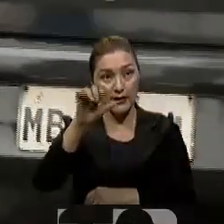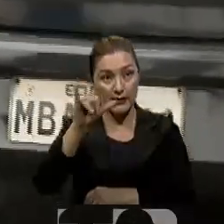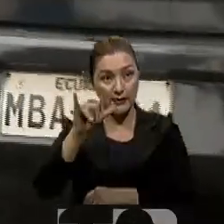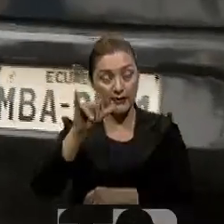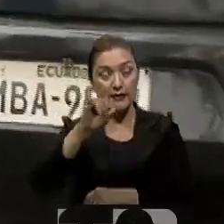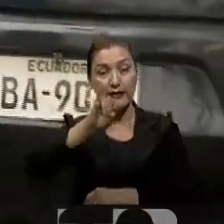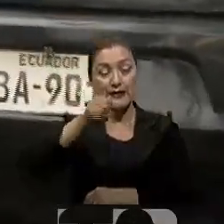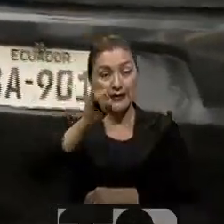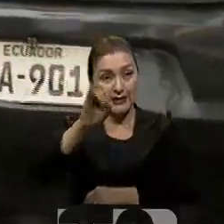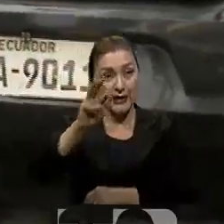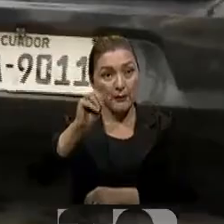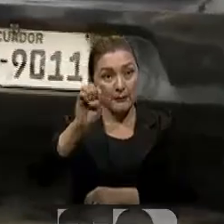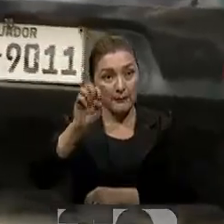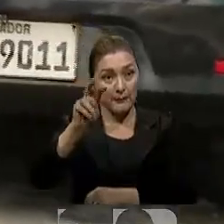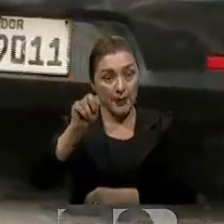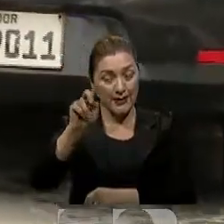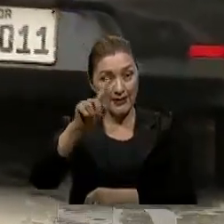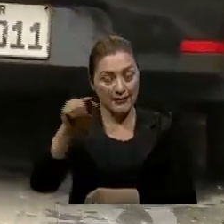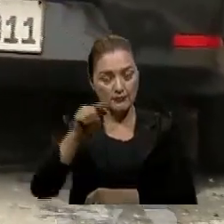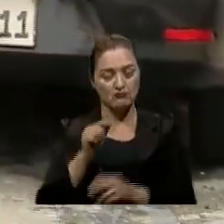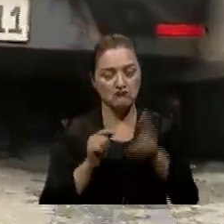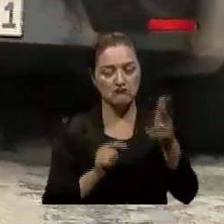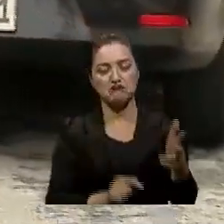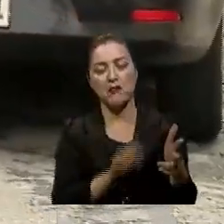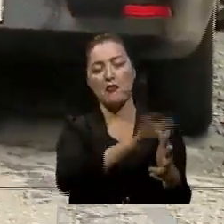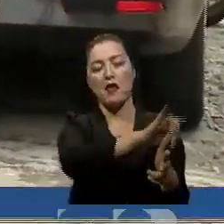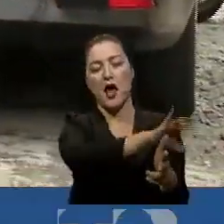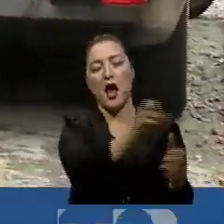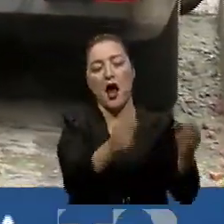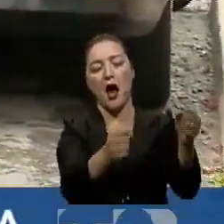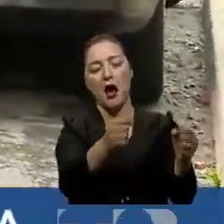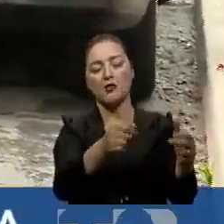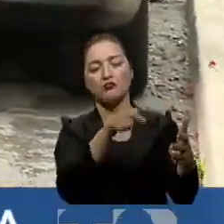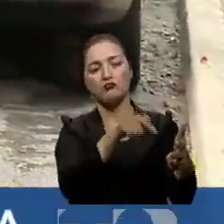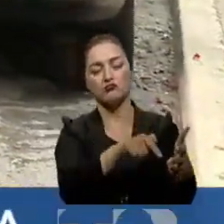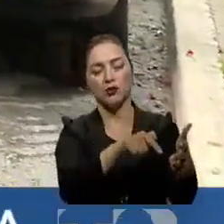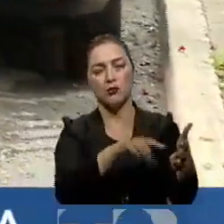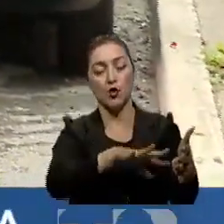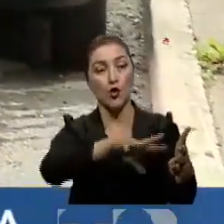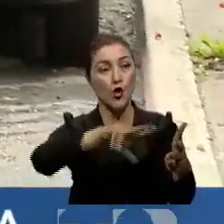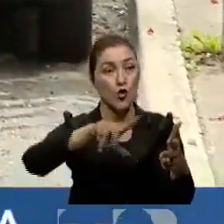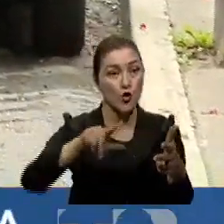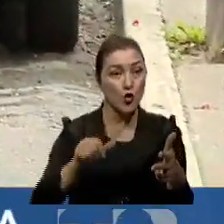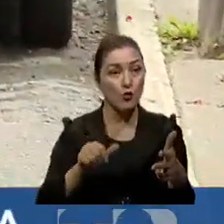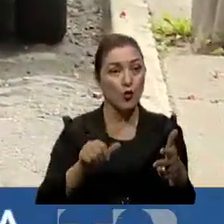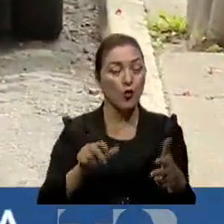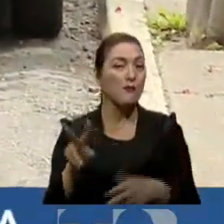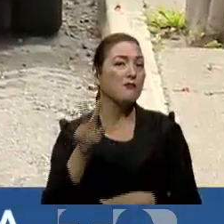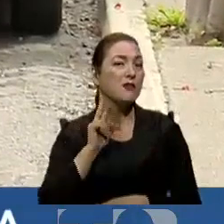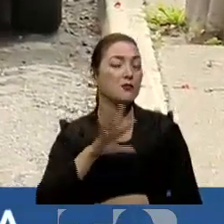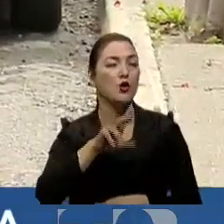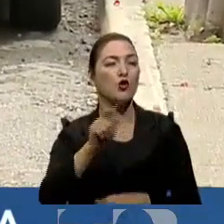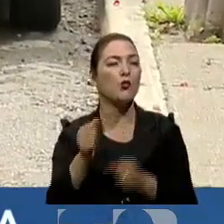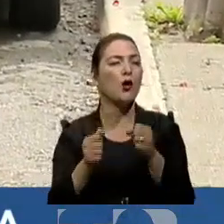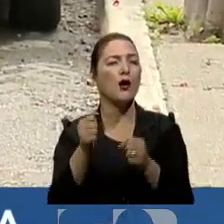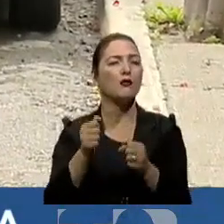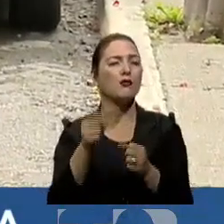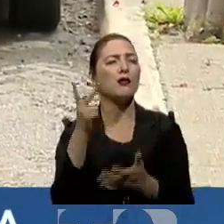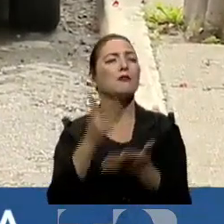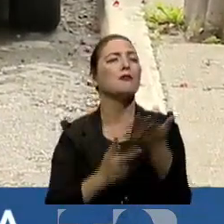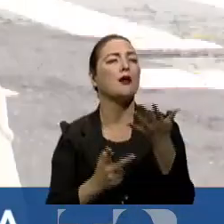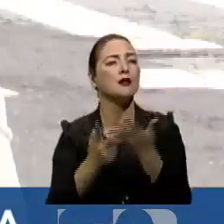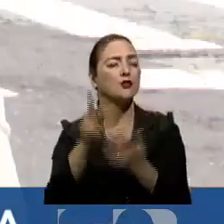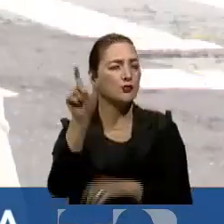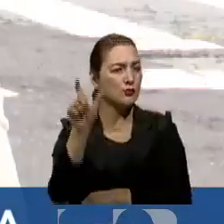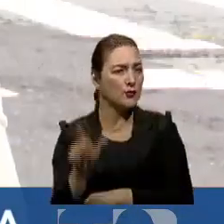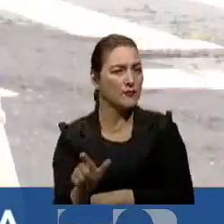A través de este reportaje queremos mostrarles cronológicamente qué es lo que tiene que pasar una persona que es víctima del robo de su carro.